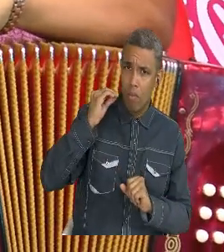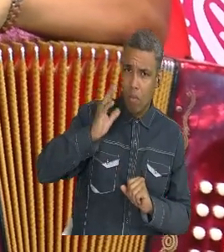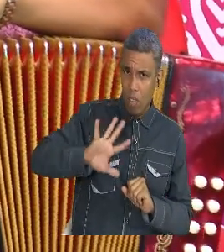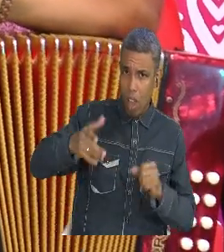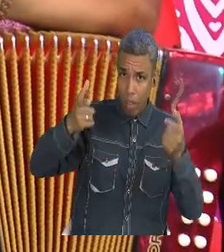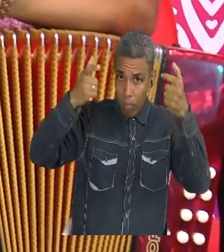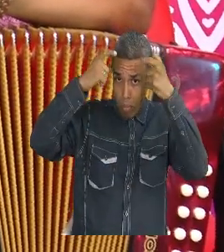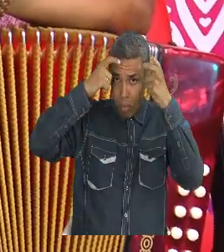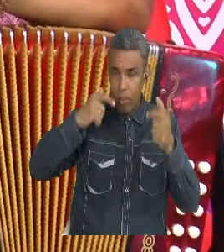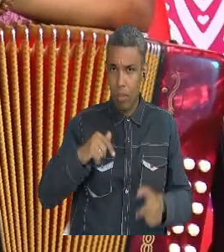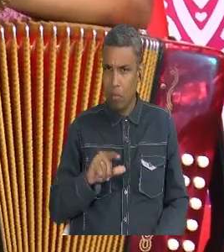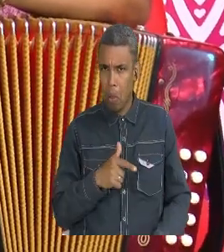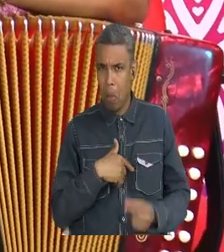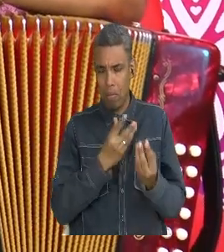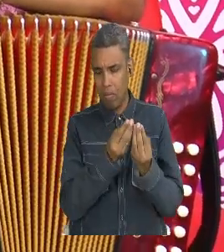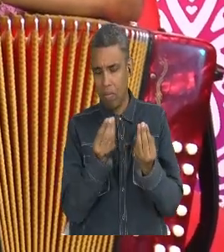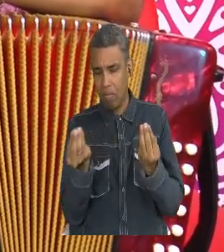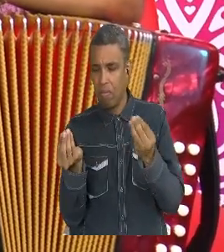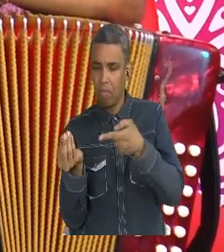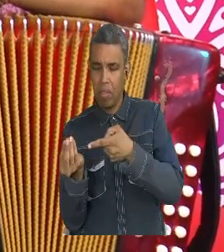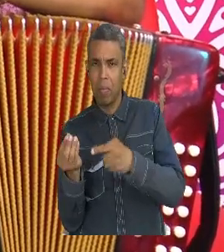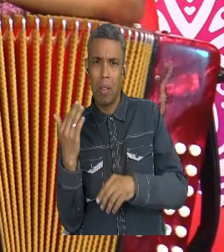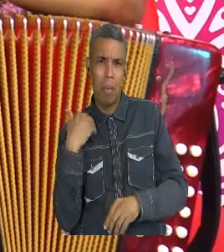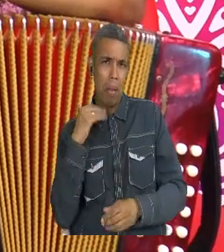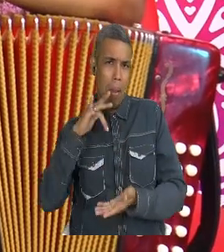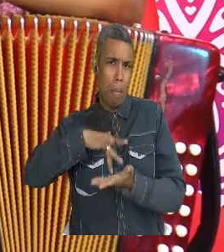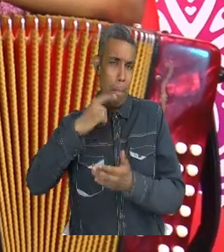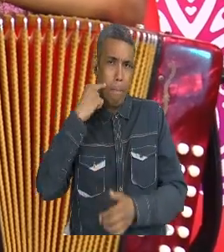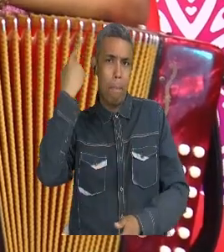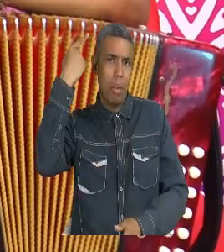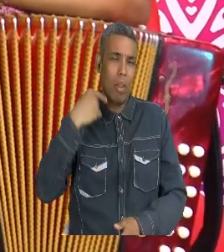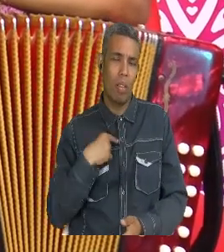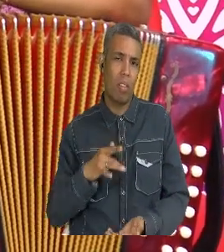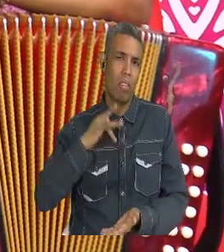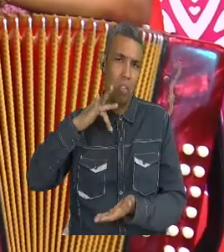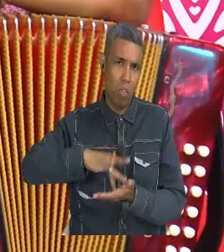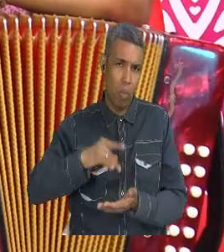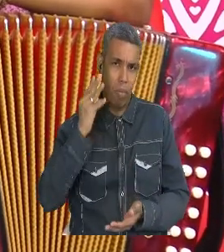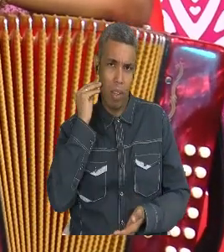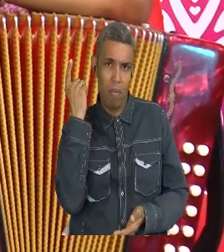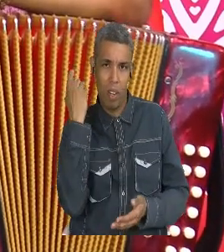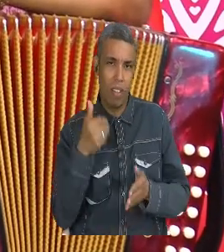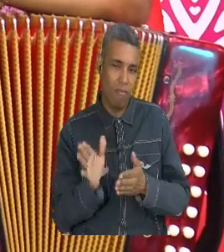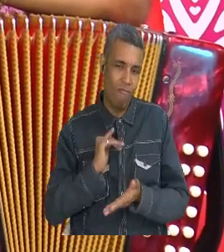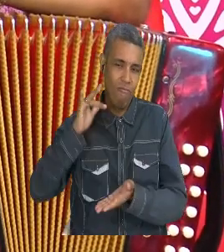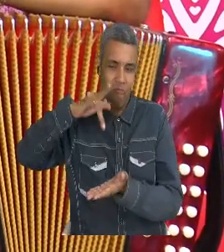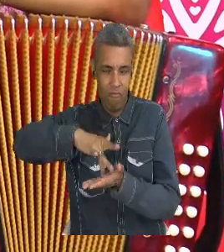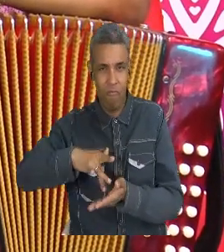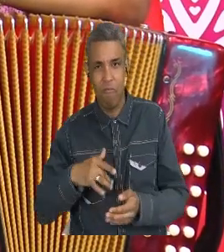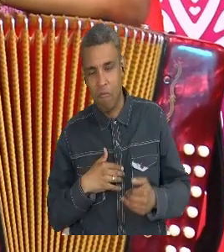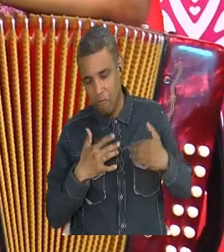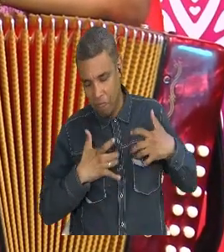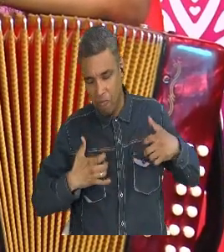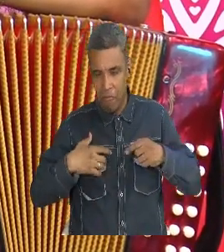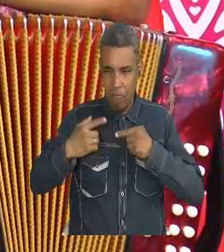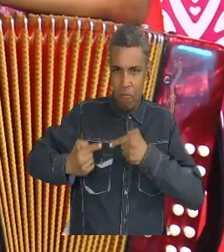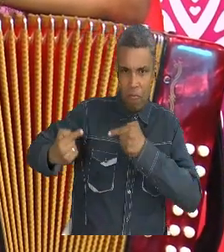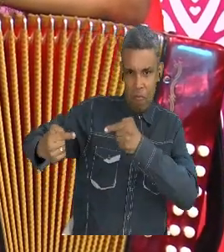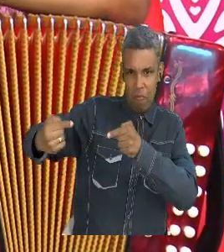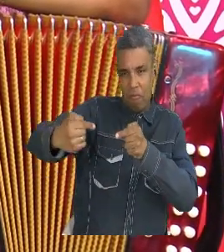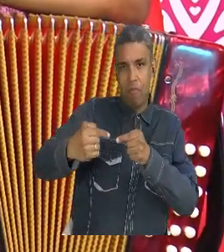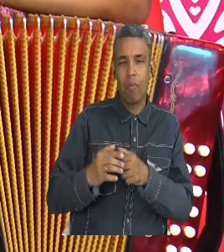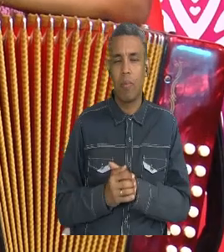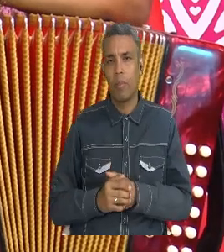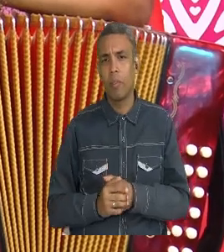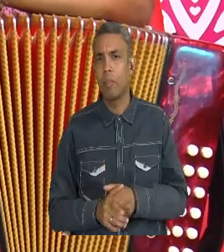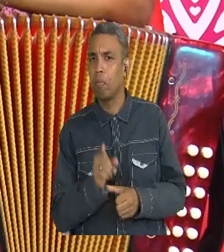no nos exige que seamos rey, pero hoy por primera vez en esta categoría, que es aficionado. Ya. Bueno, ¿y qué pueden hacer los televidentes o las personas